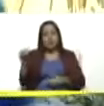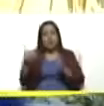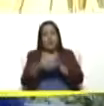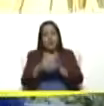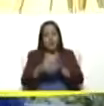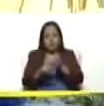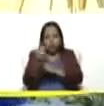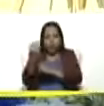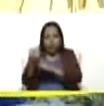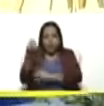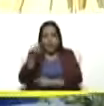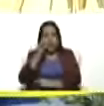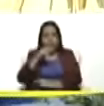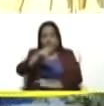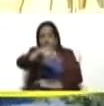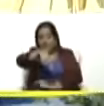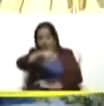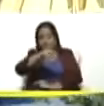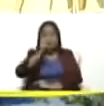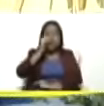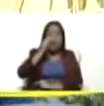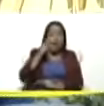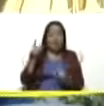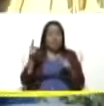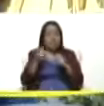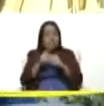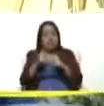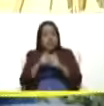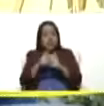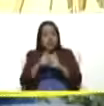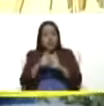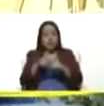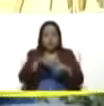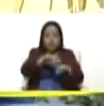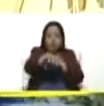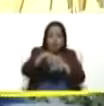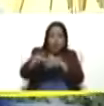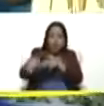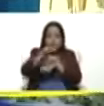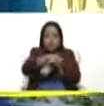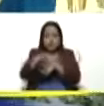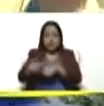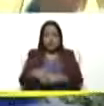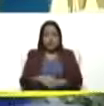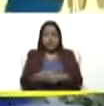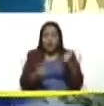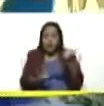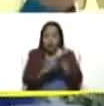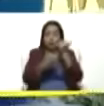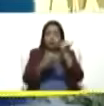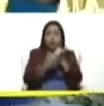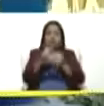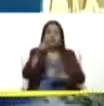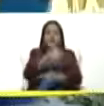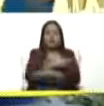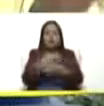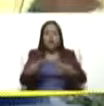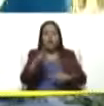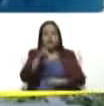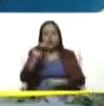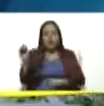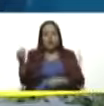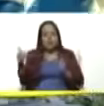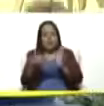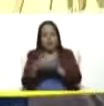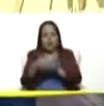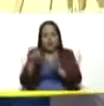café. Y ellos, su papá, sus tíos y la mayoría de los productores allá aportaron 1.200.000